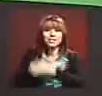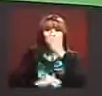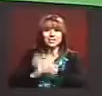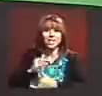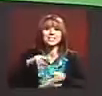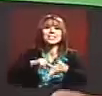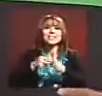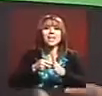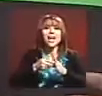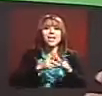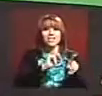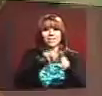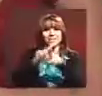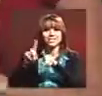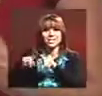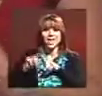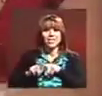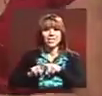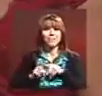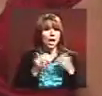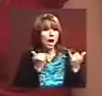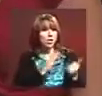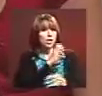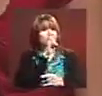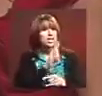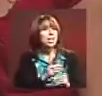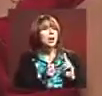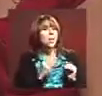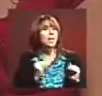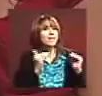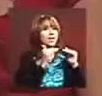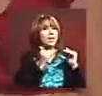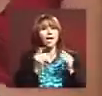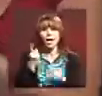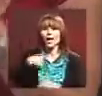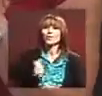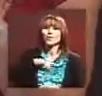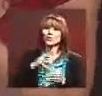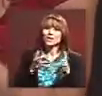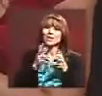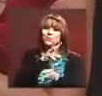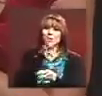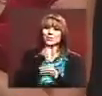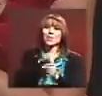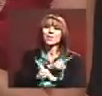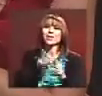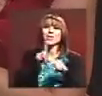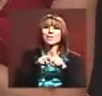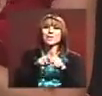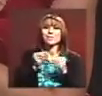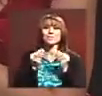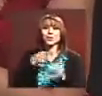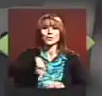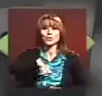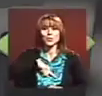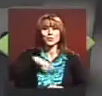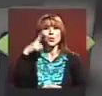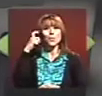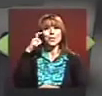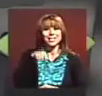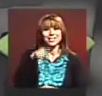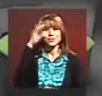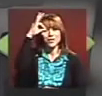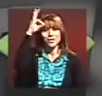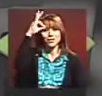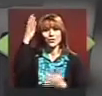punto estamos ahorita en Costa Rica? Bueno, queremos llegar a la parte de inclusión, ¿verdad? Lo que pasa es que sí depende mucho de nosotros, porque es una filosofía que está